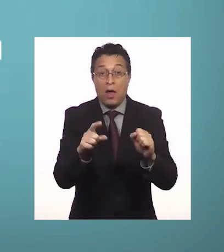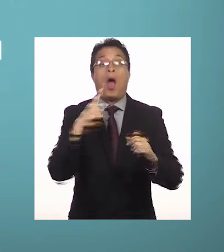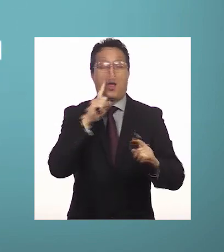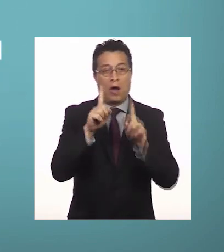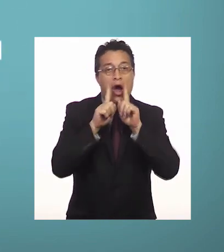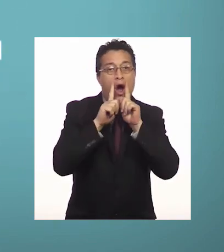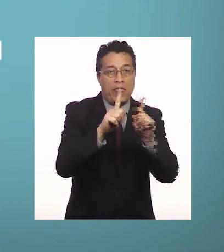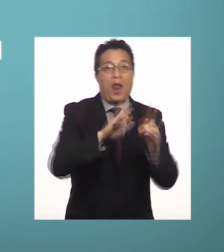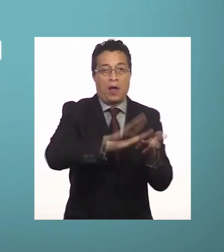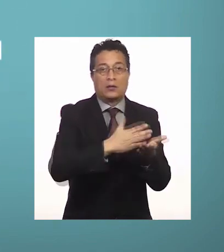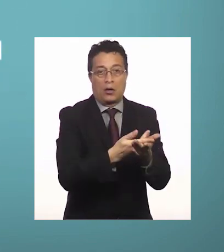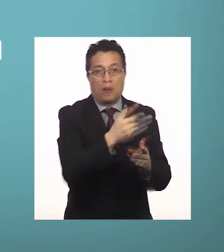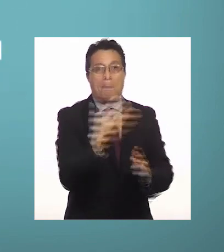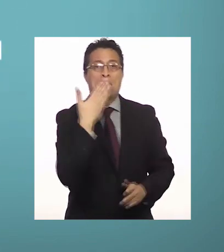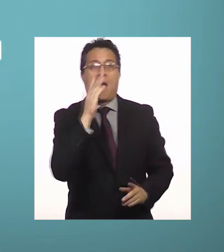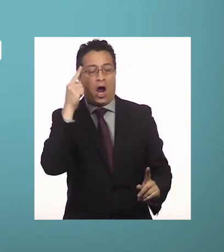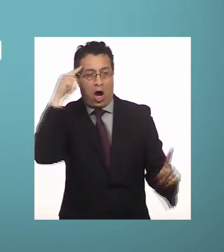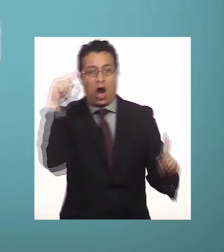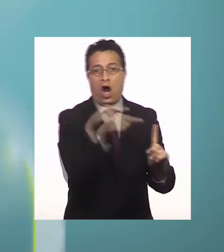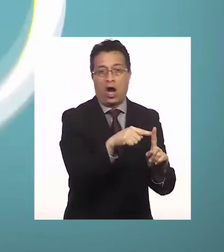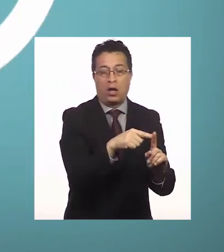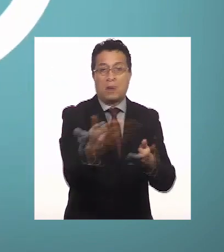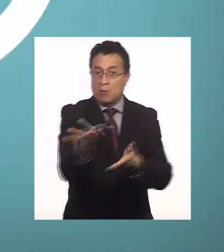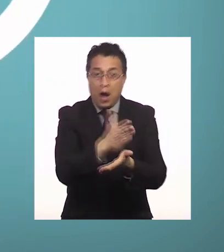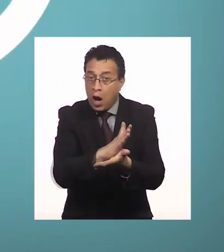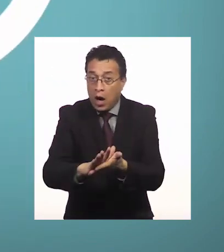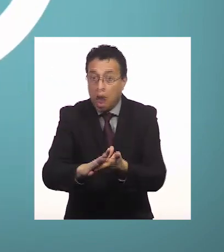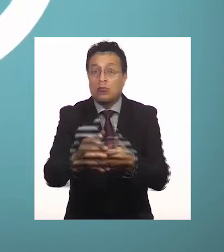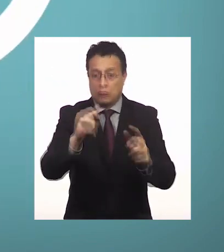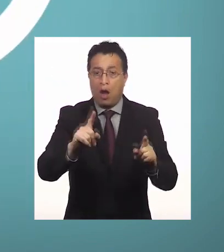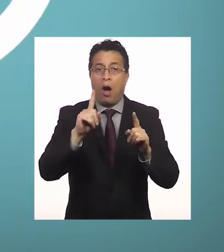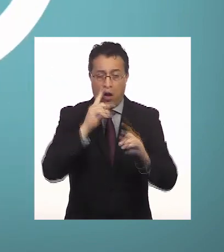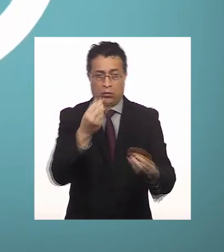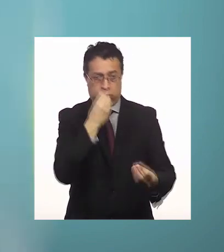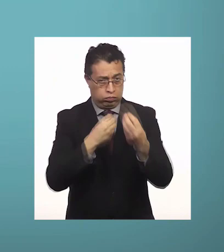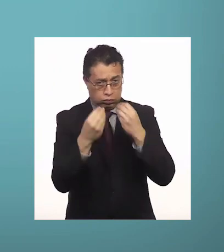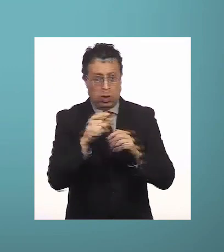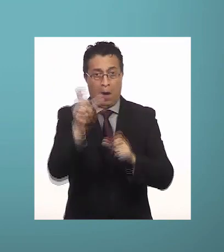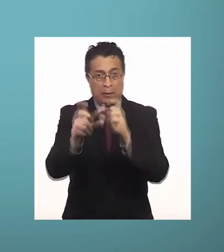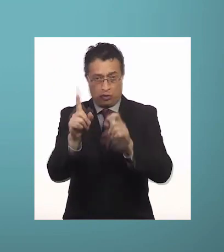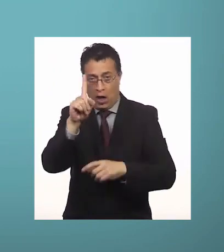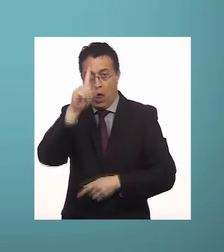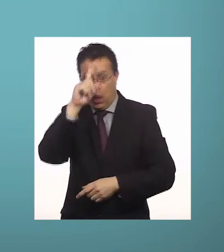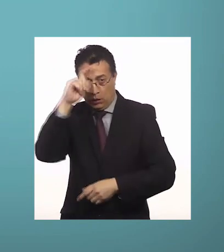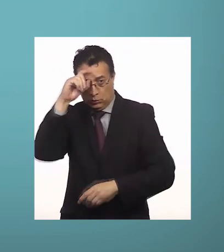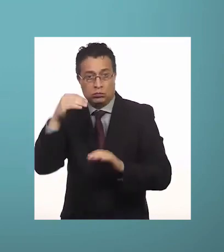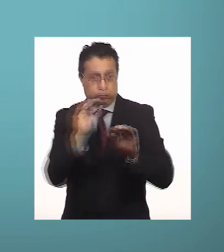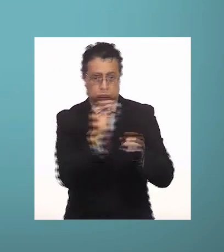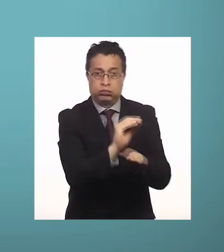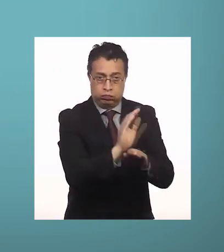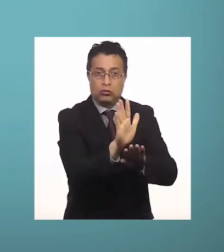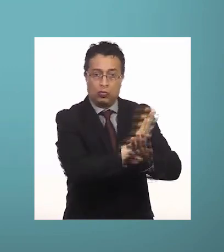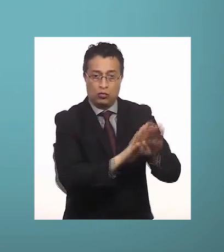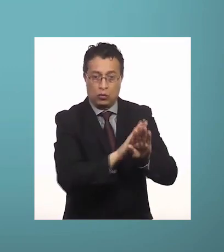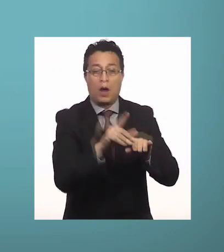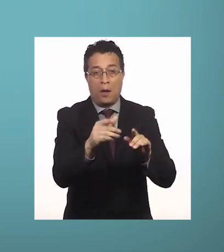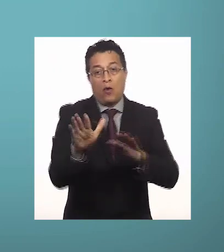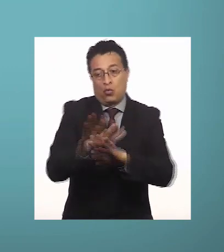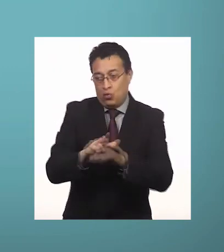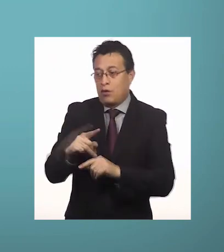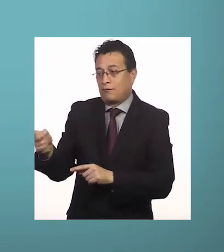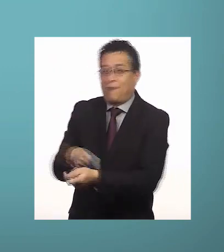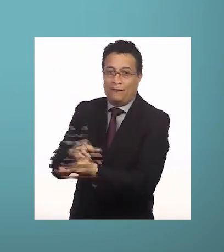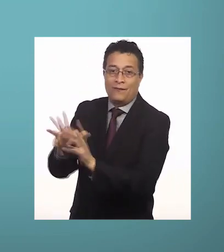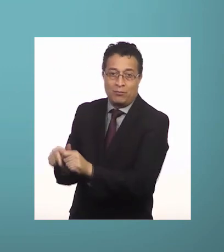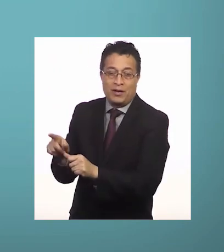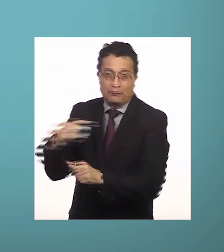efectivo, las residencias sanitarias son la mejor alternativa. Son gratuitas y cuentan con alimentación y personal de salud para atenderte. Así